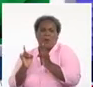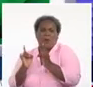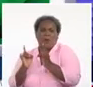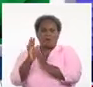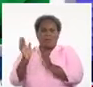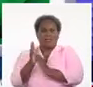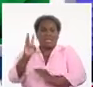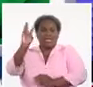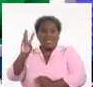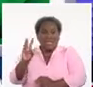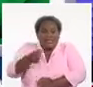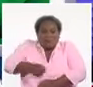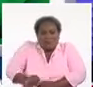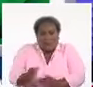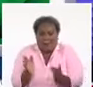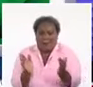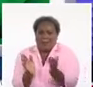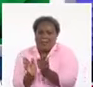recién nacidos